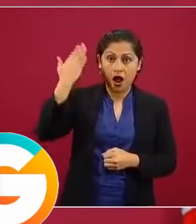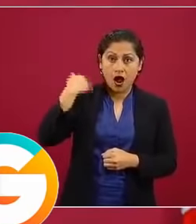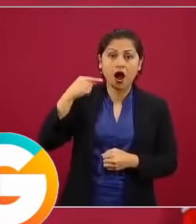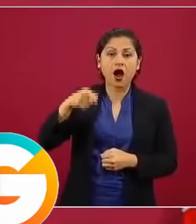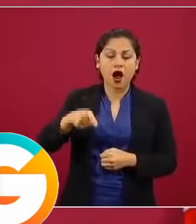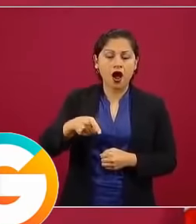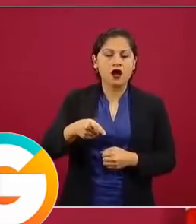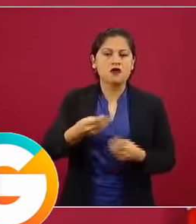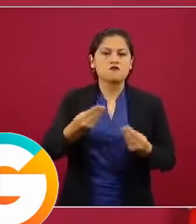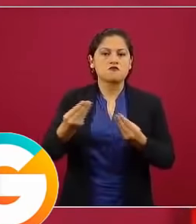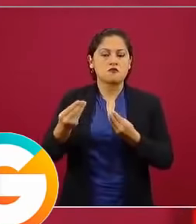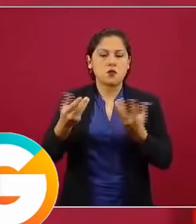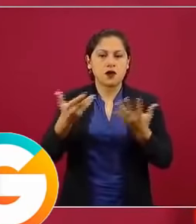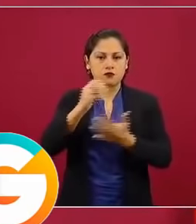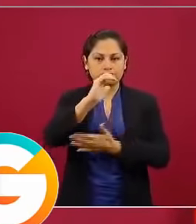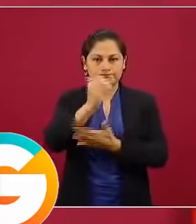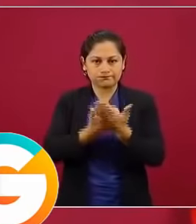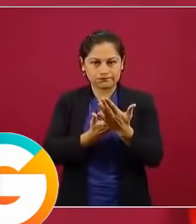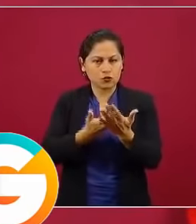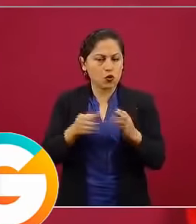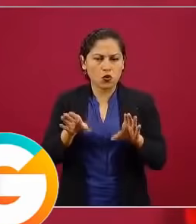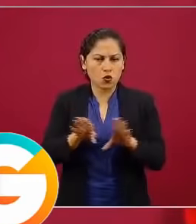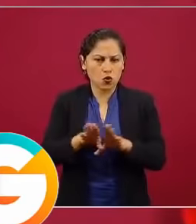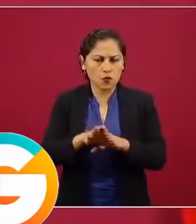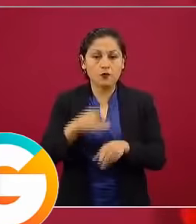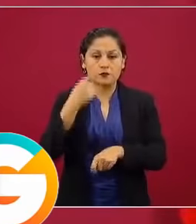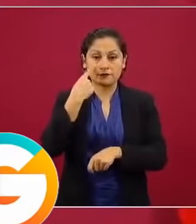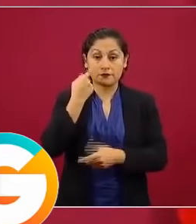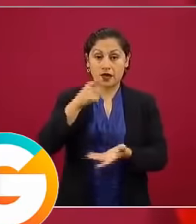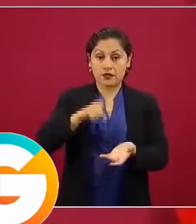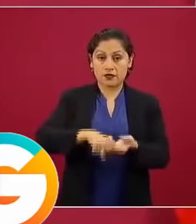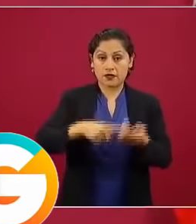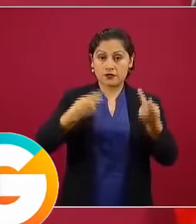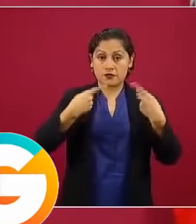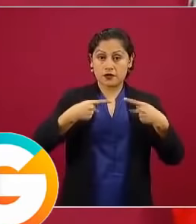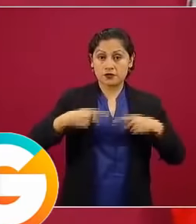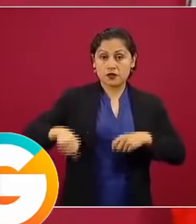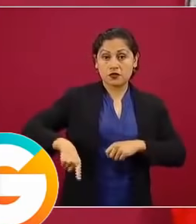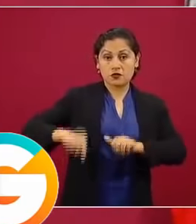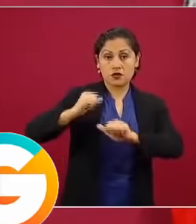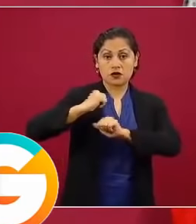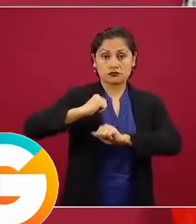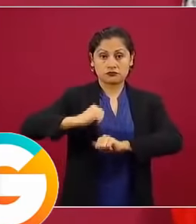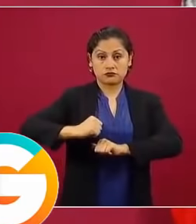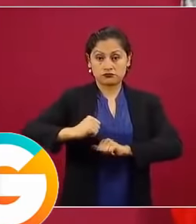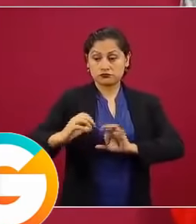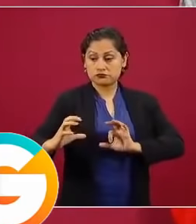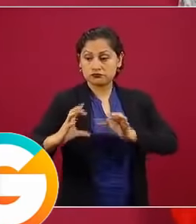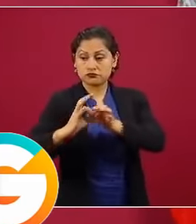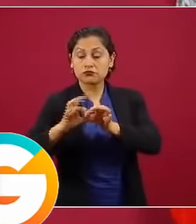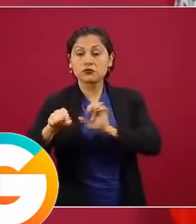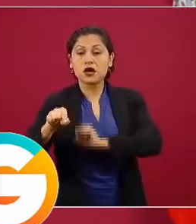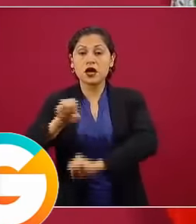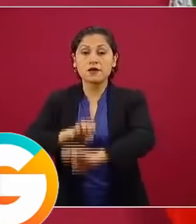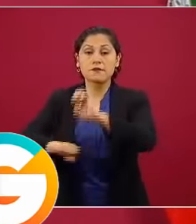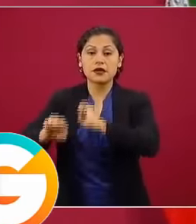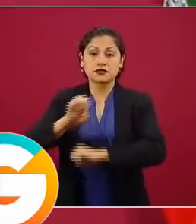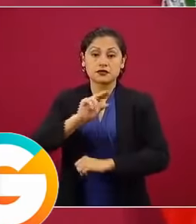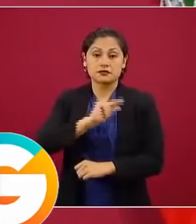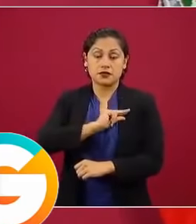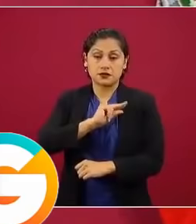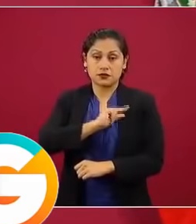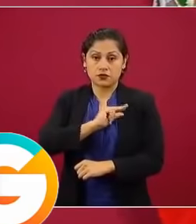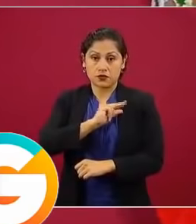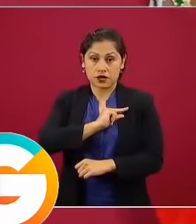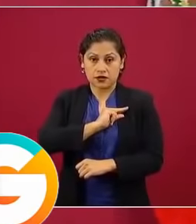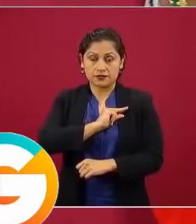Se ponían de acuerdo los funcionarios con las empresas particulares,